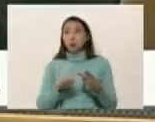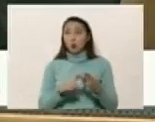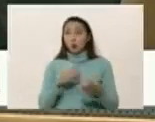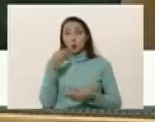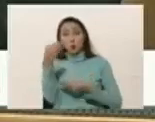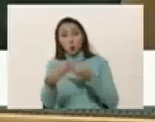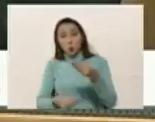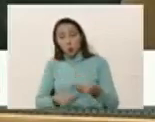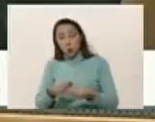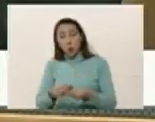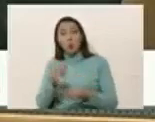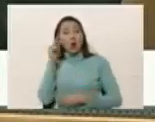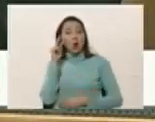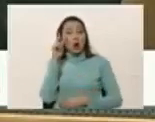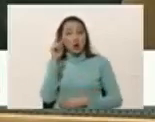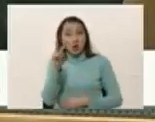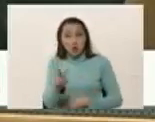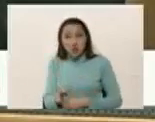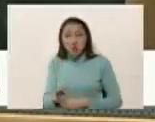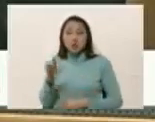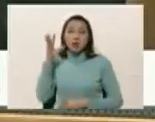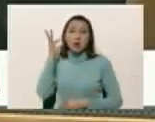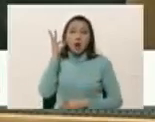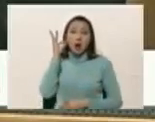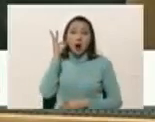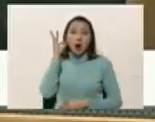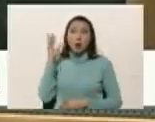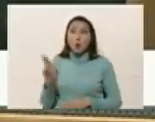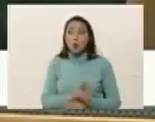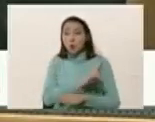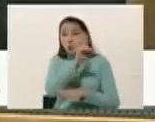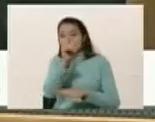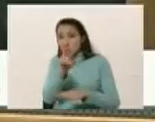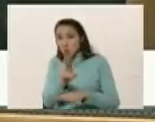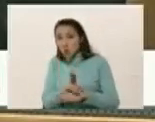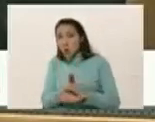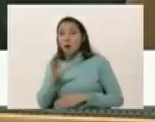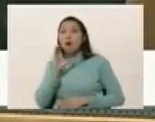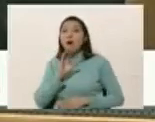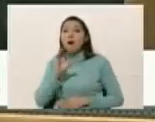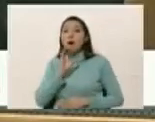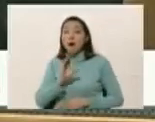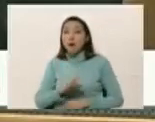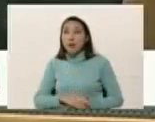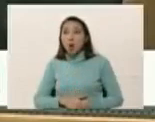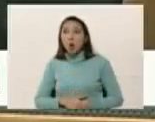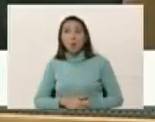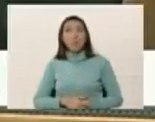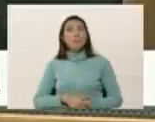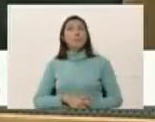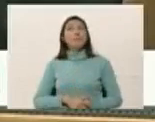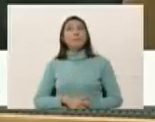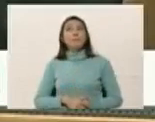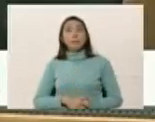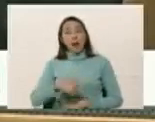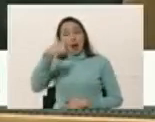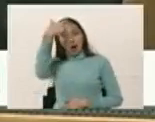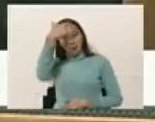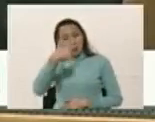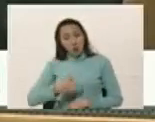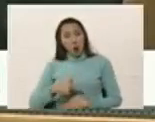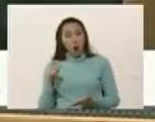visible visibilizar a las mujeres en el uso del castellano para dar cuenta de su existencia y